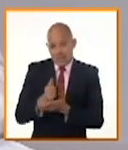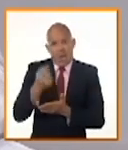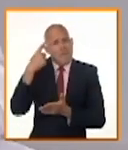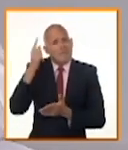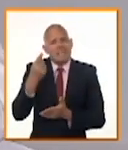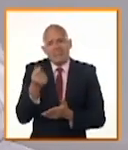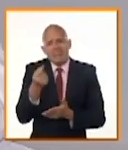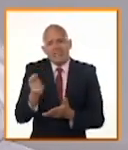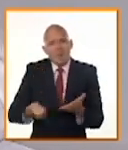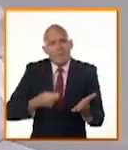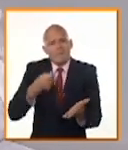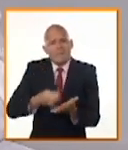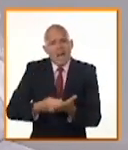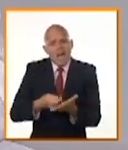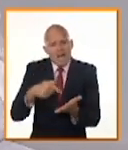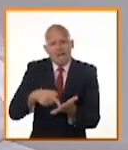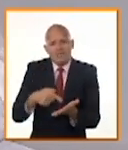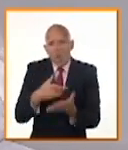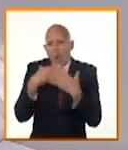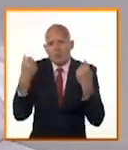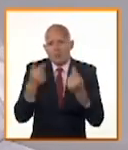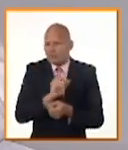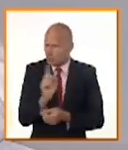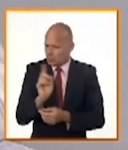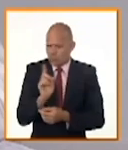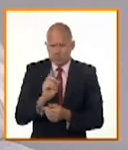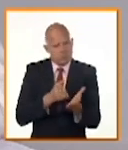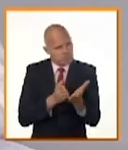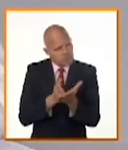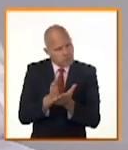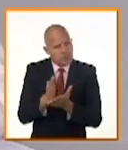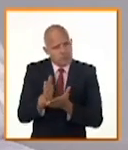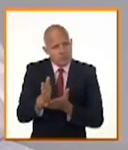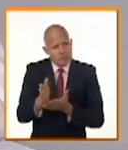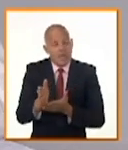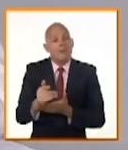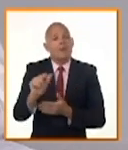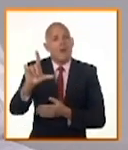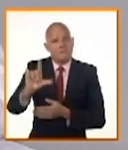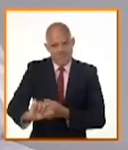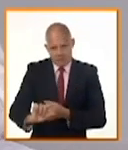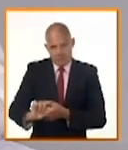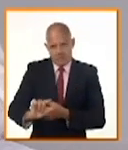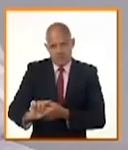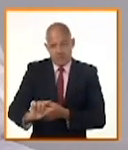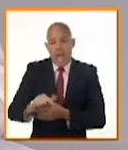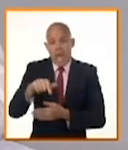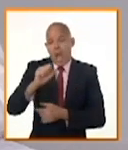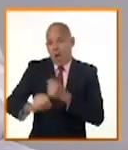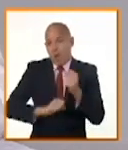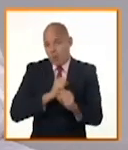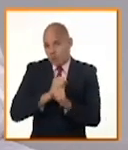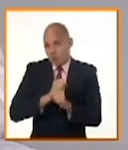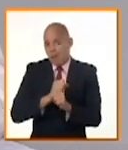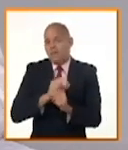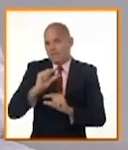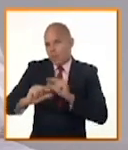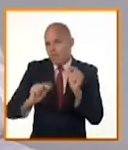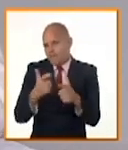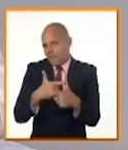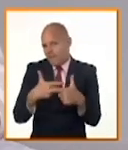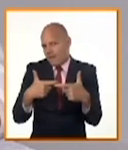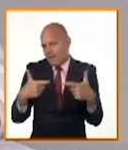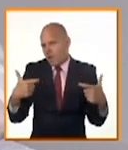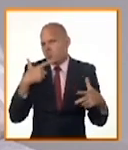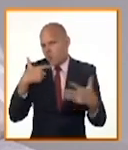hoy no tenemos en la visión que el efectivo vaya a desaparecer pero si un objetivo es ir trasladando las operaciones que hoy se hacen efectivo en donde podamos